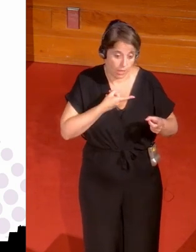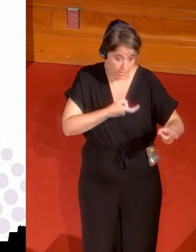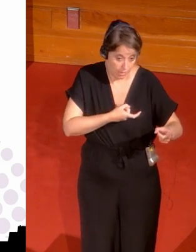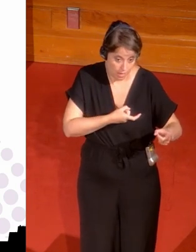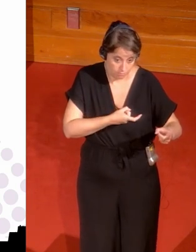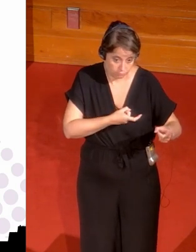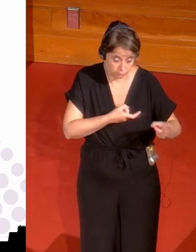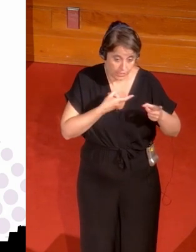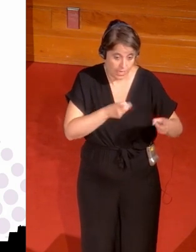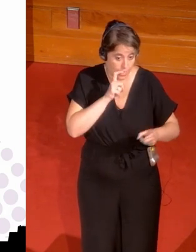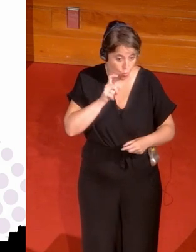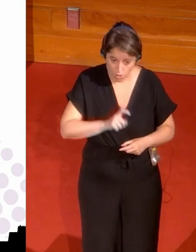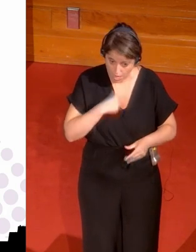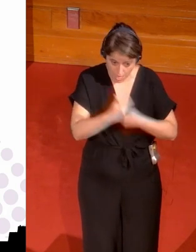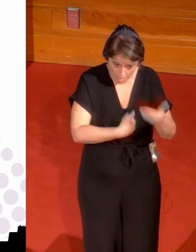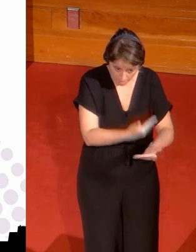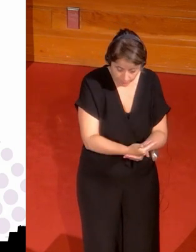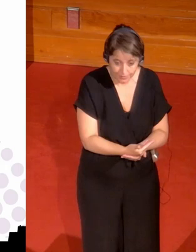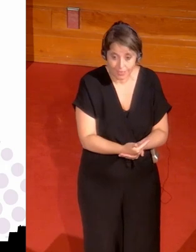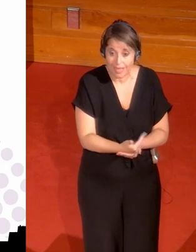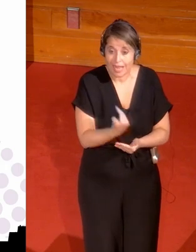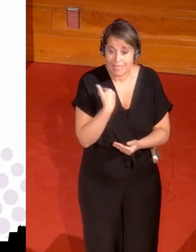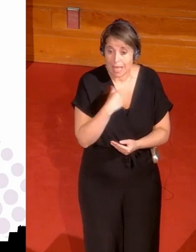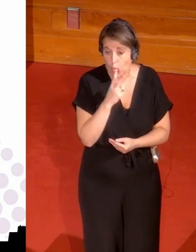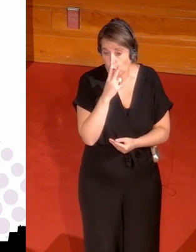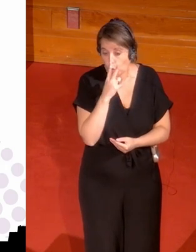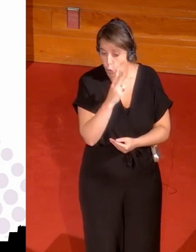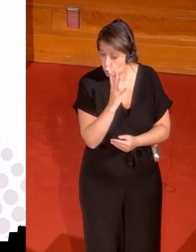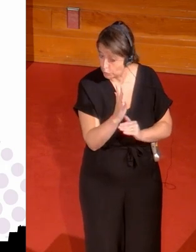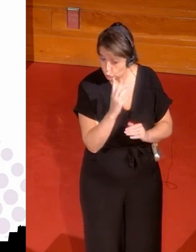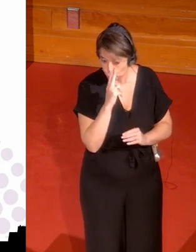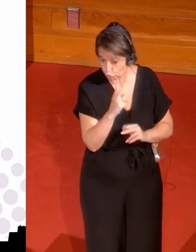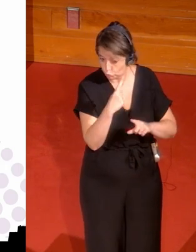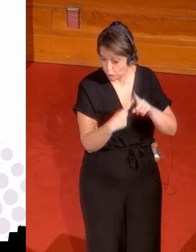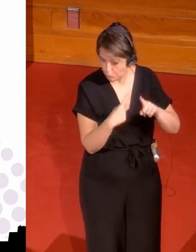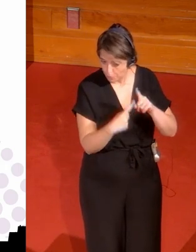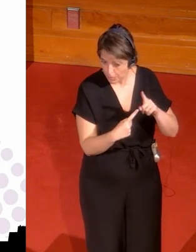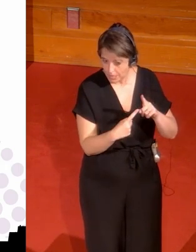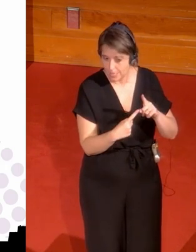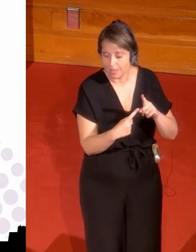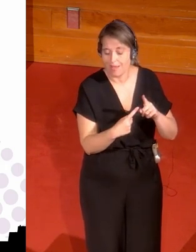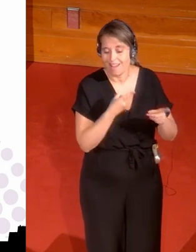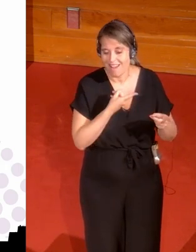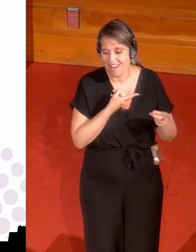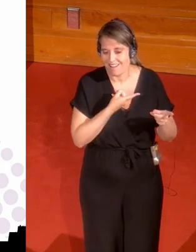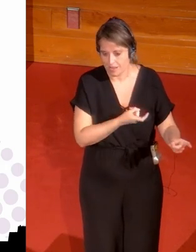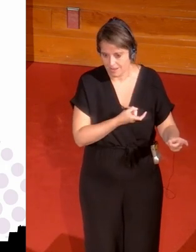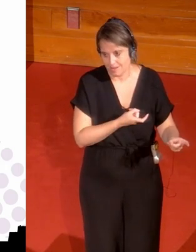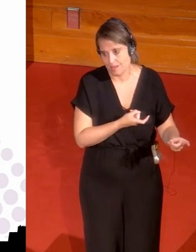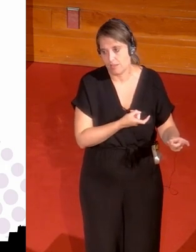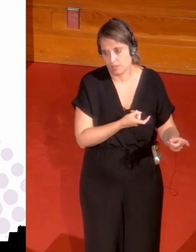en en Ucrania vamos ya por dos años y medio dos años y medio de una guerra que